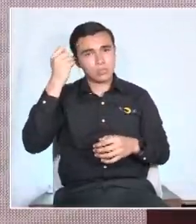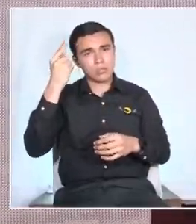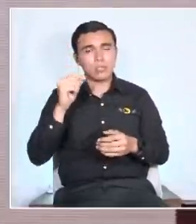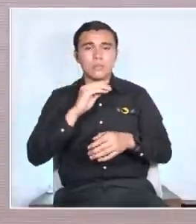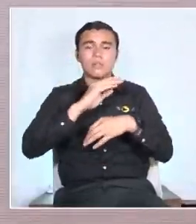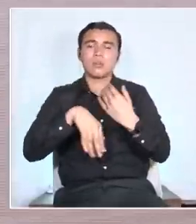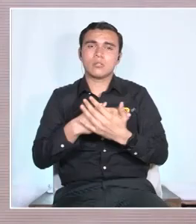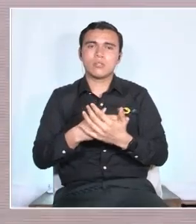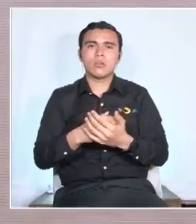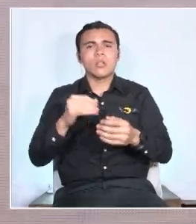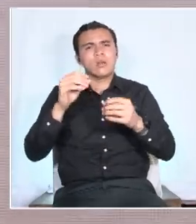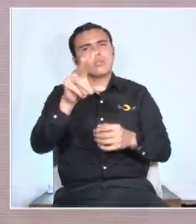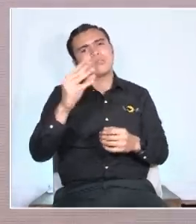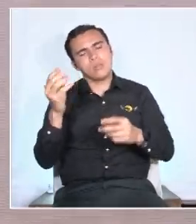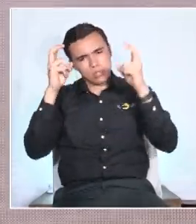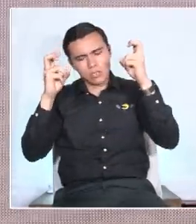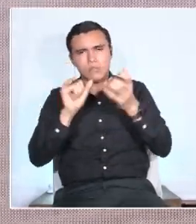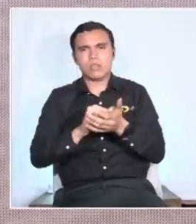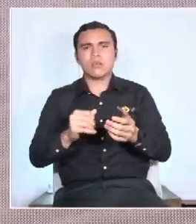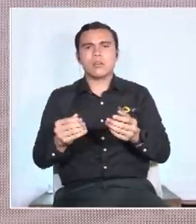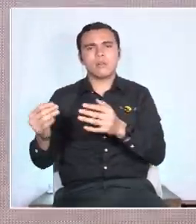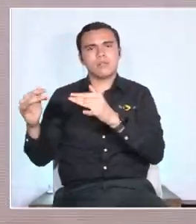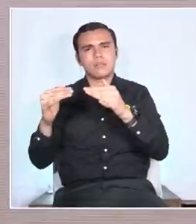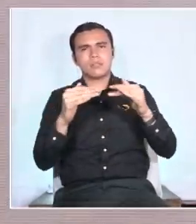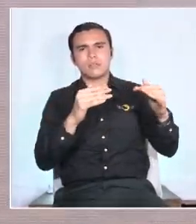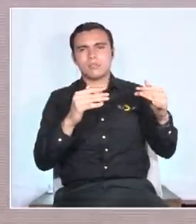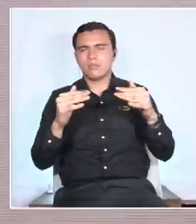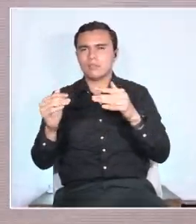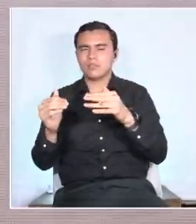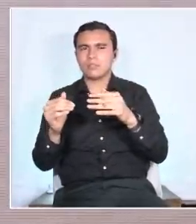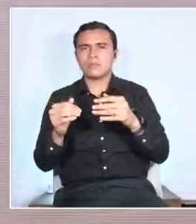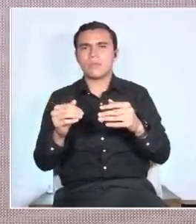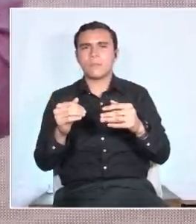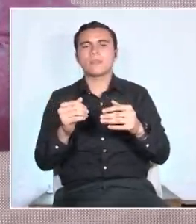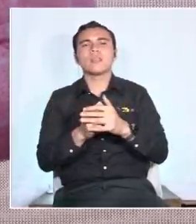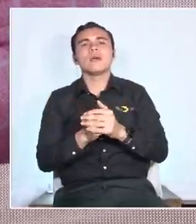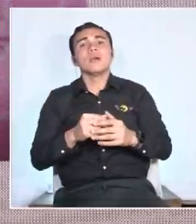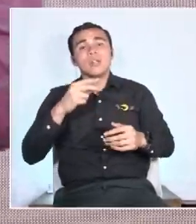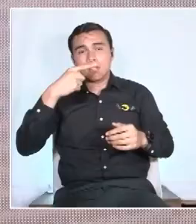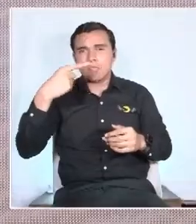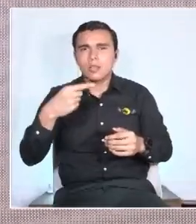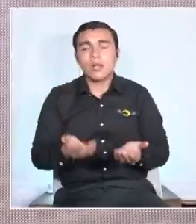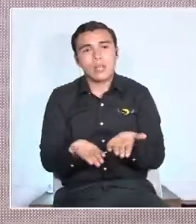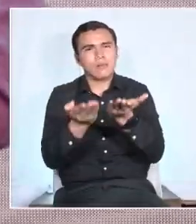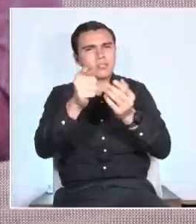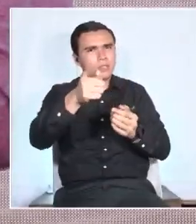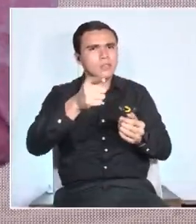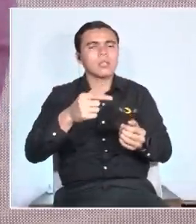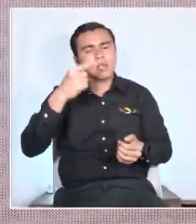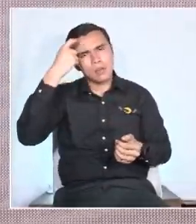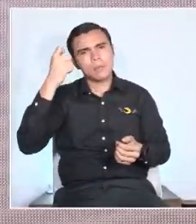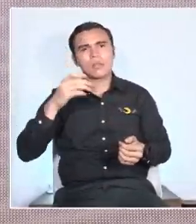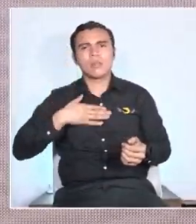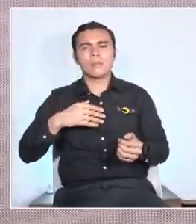detenga. Es más, no hay diablo que te haga frente. Porque Jehová le dijo a Josué, le dijo: levántate, porque mi